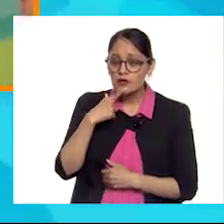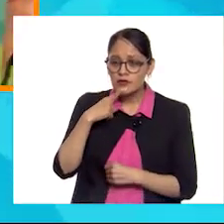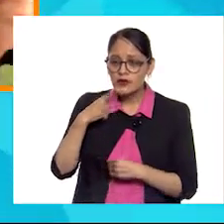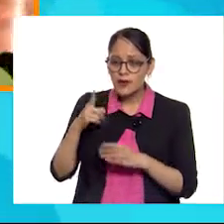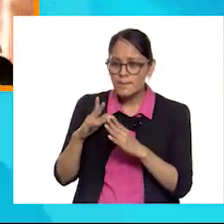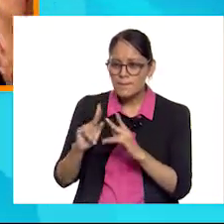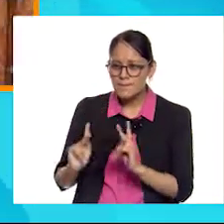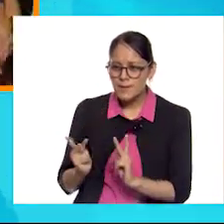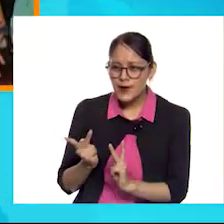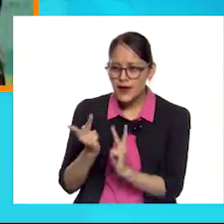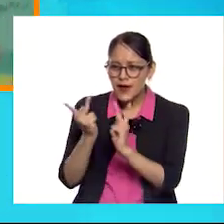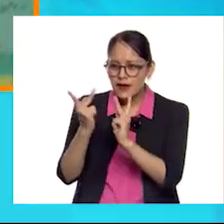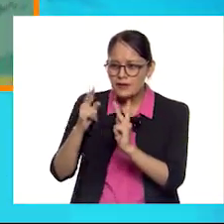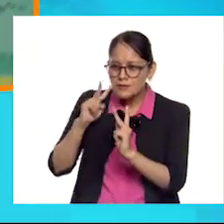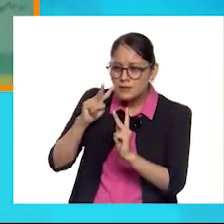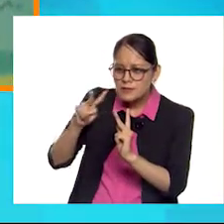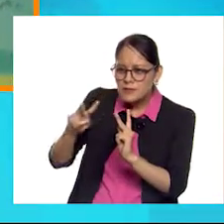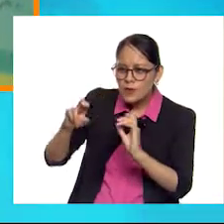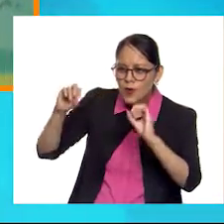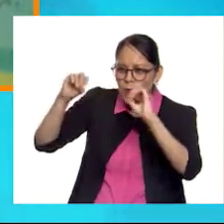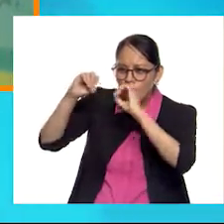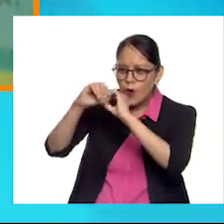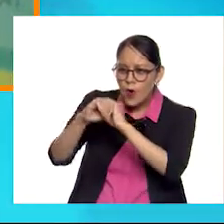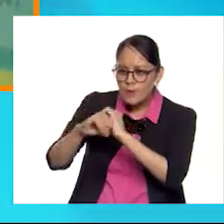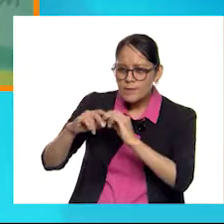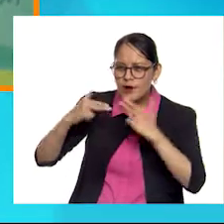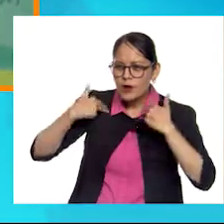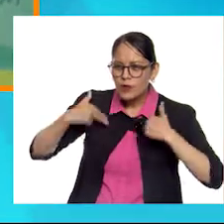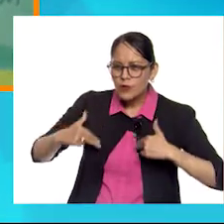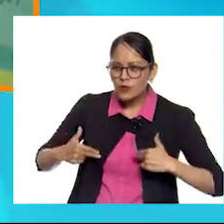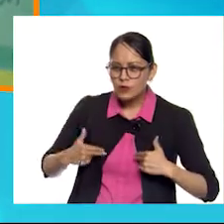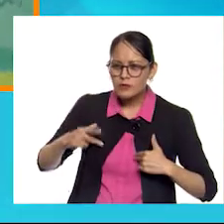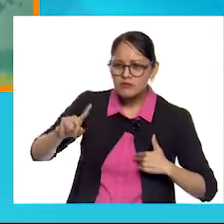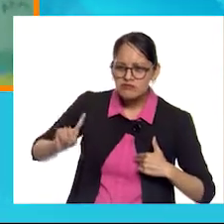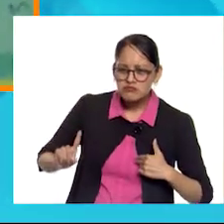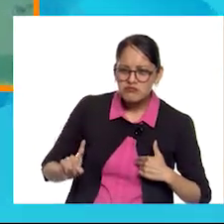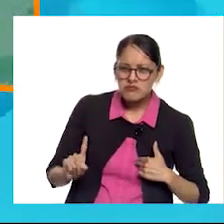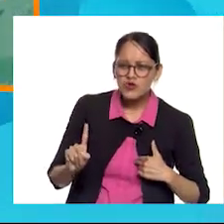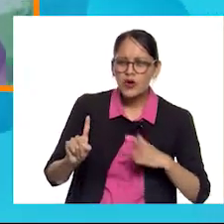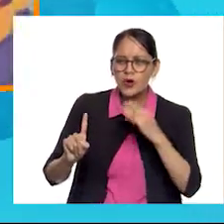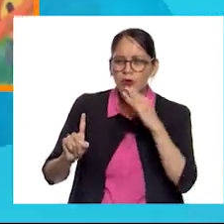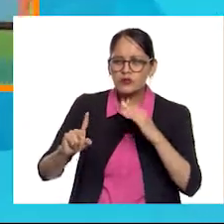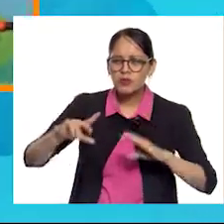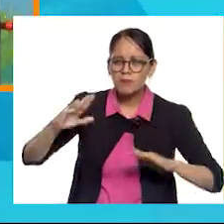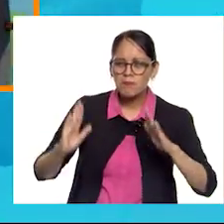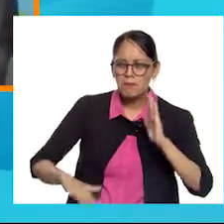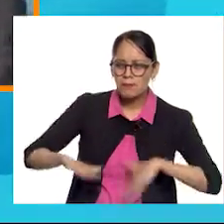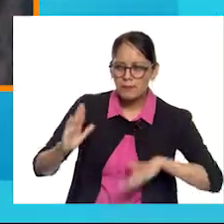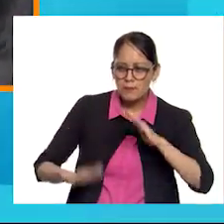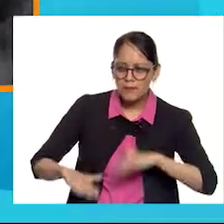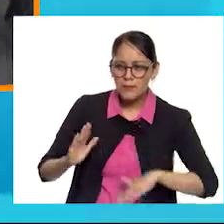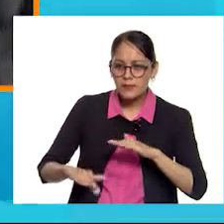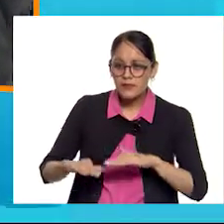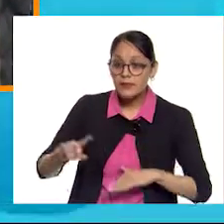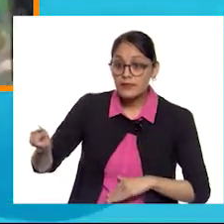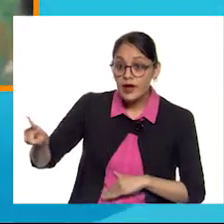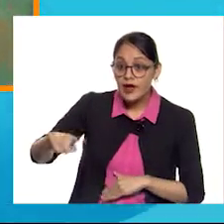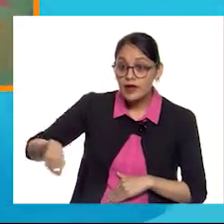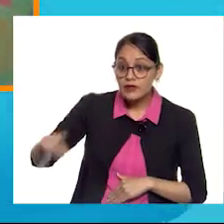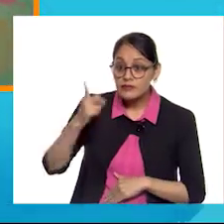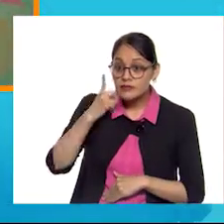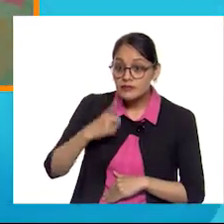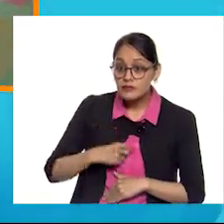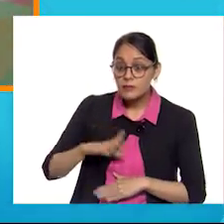la maleza unas sombras con forma humana, provistas de tambores. Y dicen que son